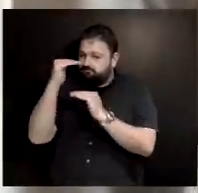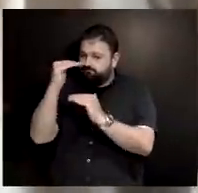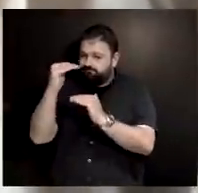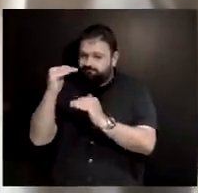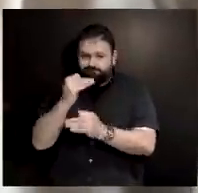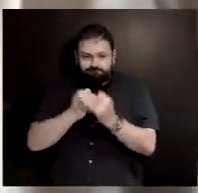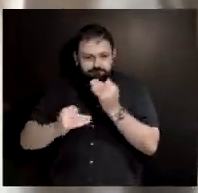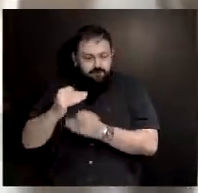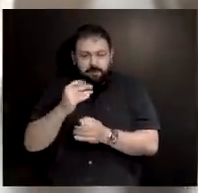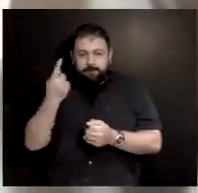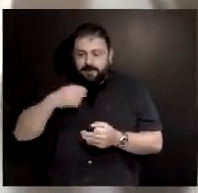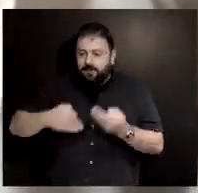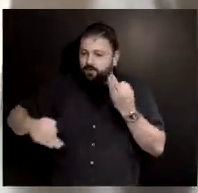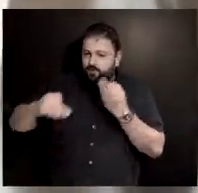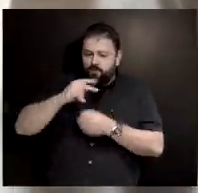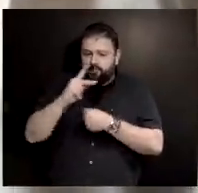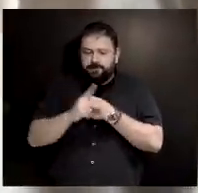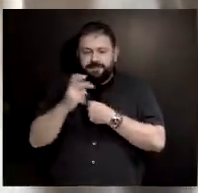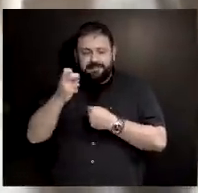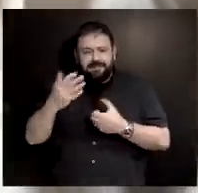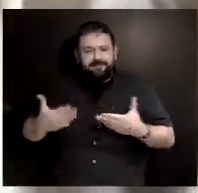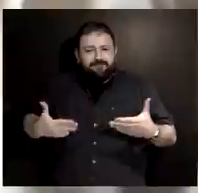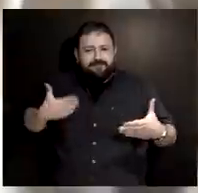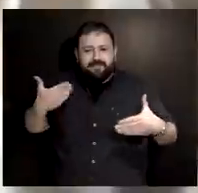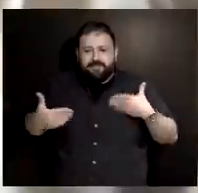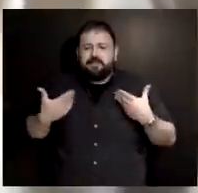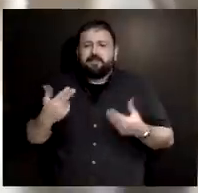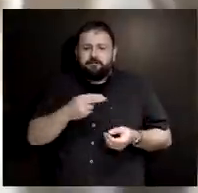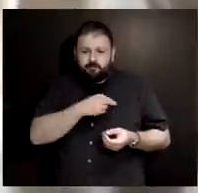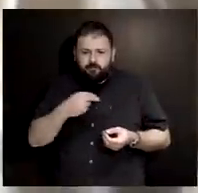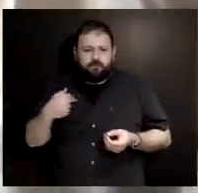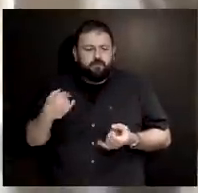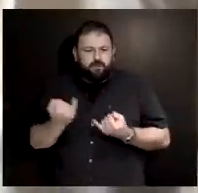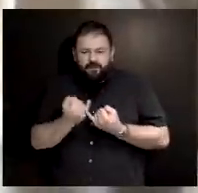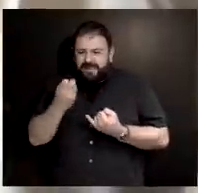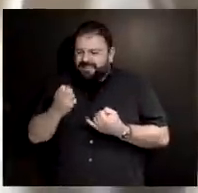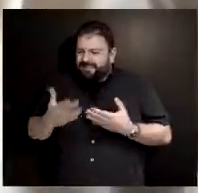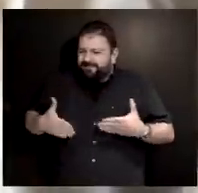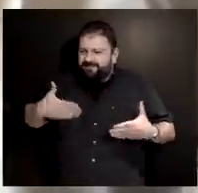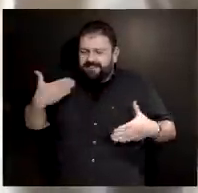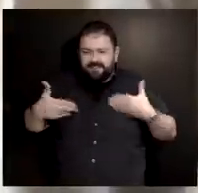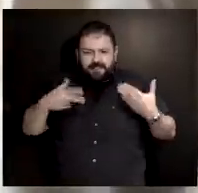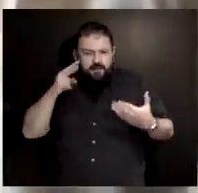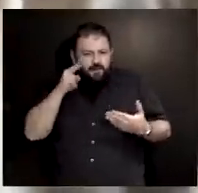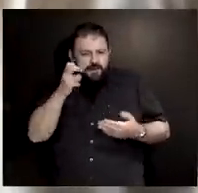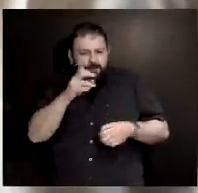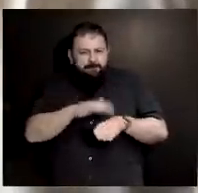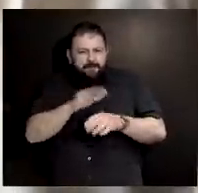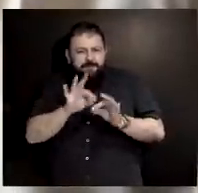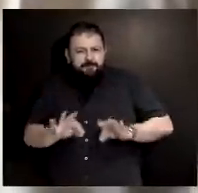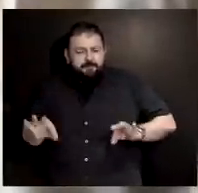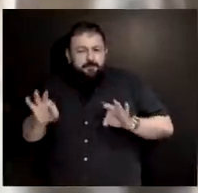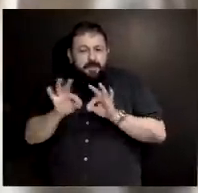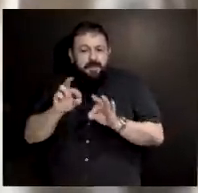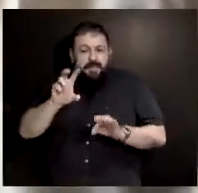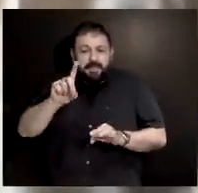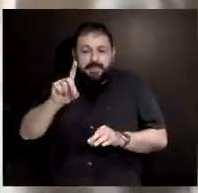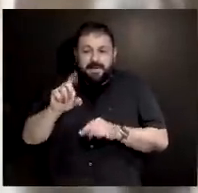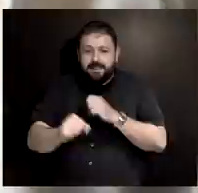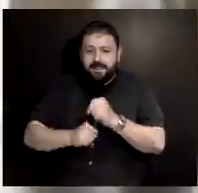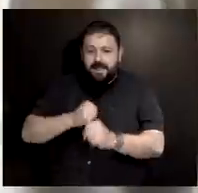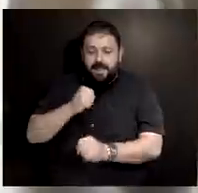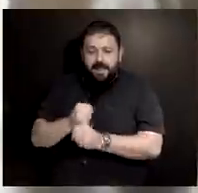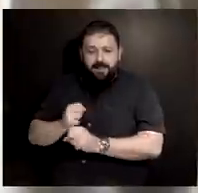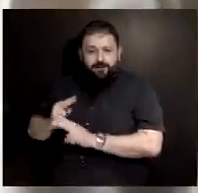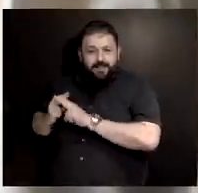todos los países, con un festejo, y que moveremos nuestro festejo más importante del año de los 30 años para el rally en